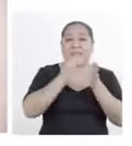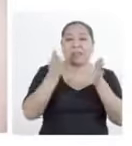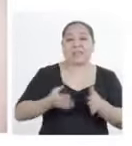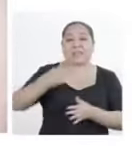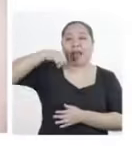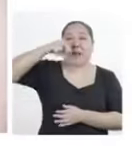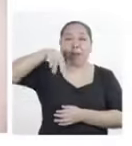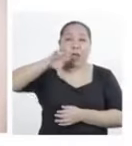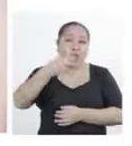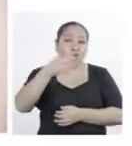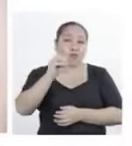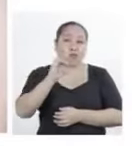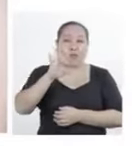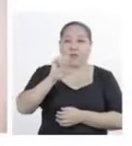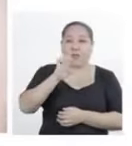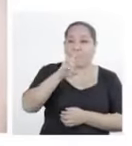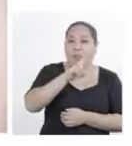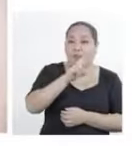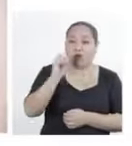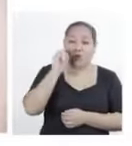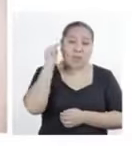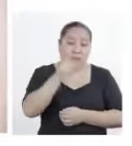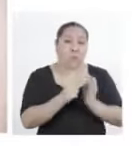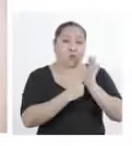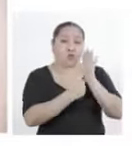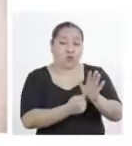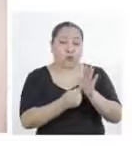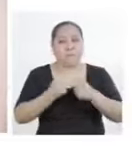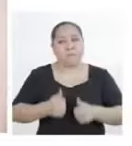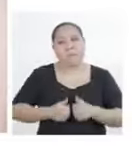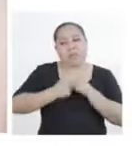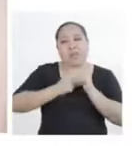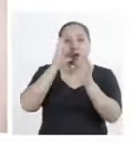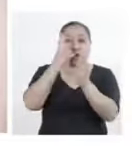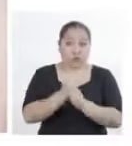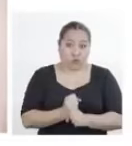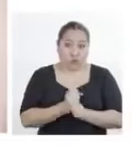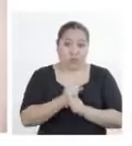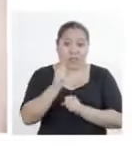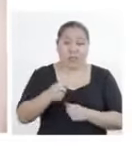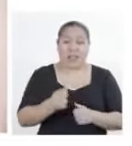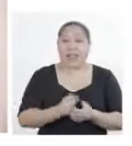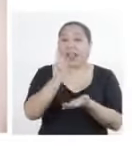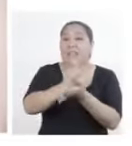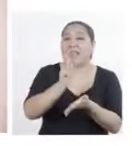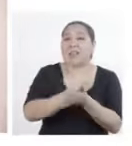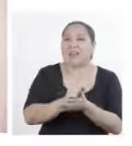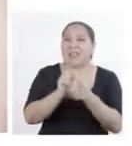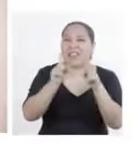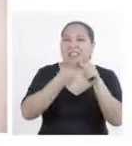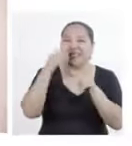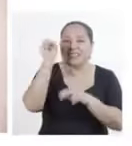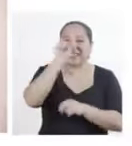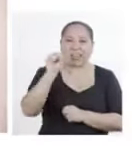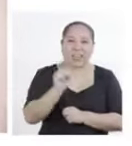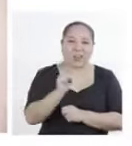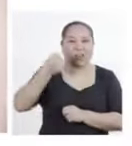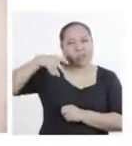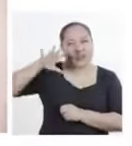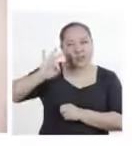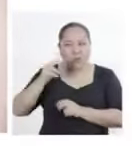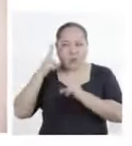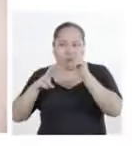peruano Pancho Fierro Él retrató y reflejó la vida y las costumbres de la Lima de inicios del siglo XIX mostrándonos